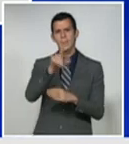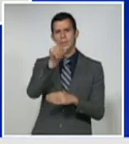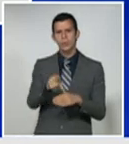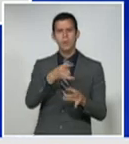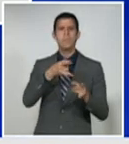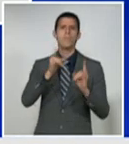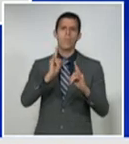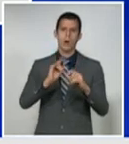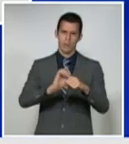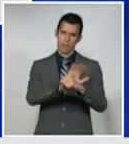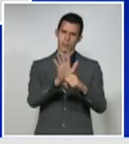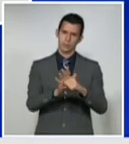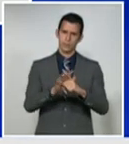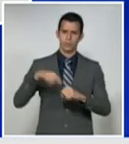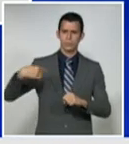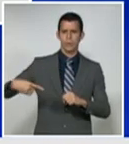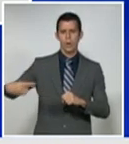Unidos,